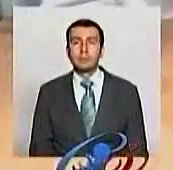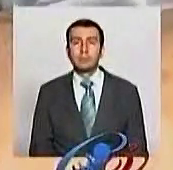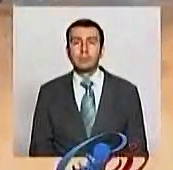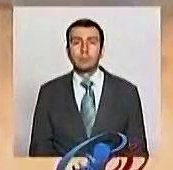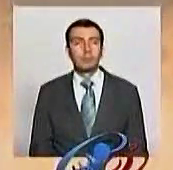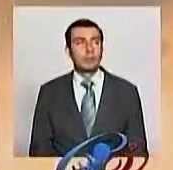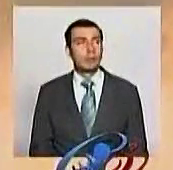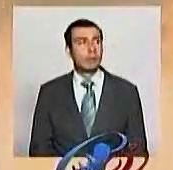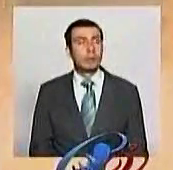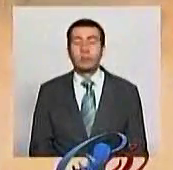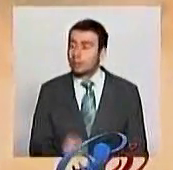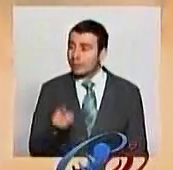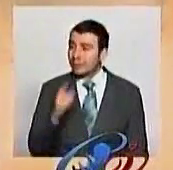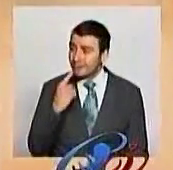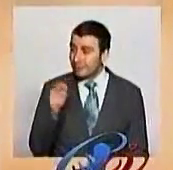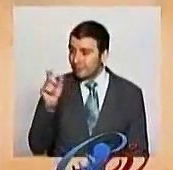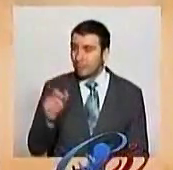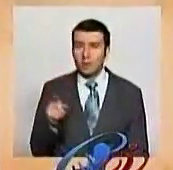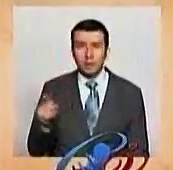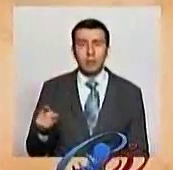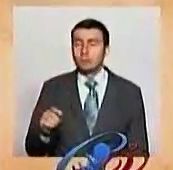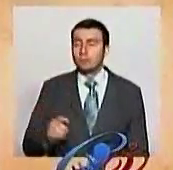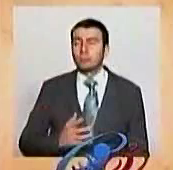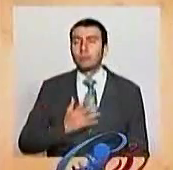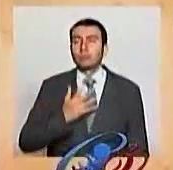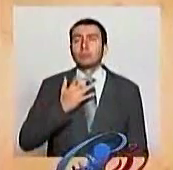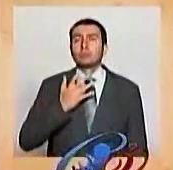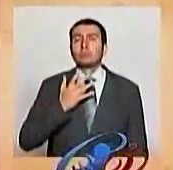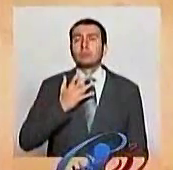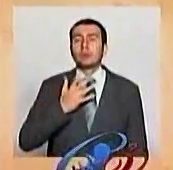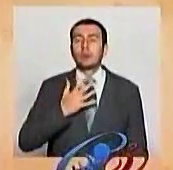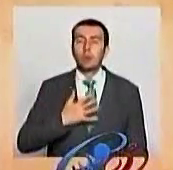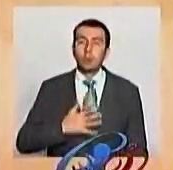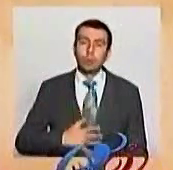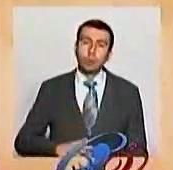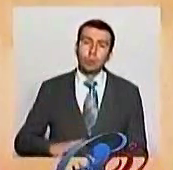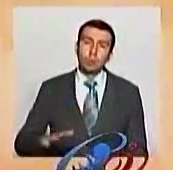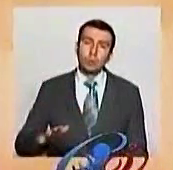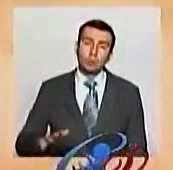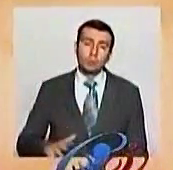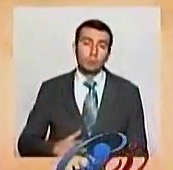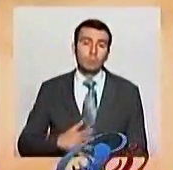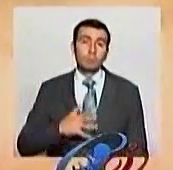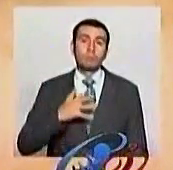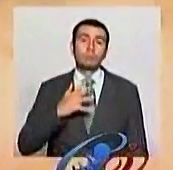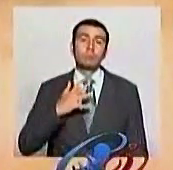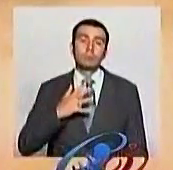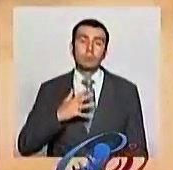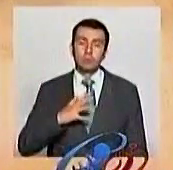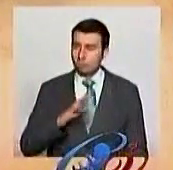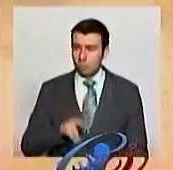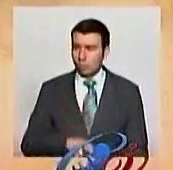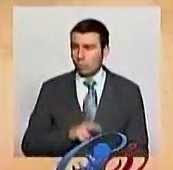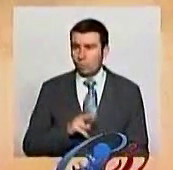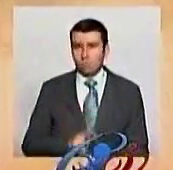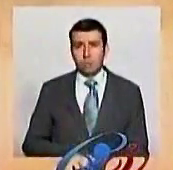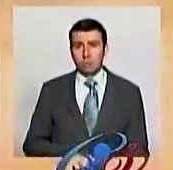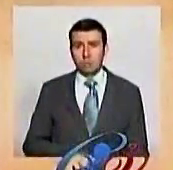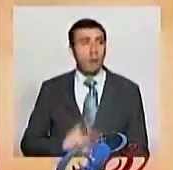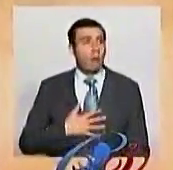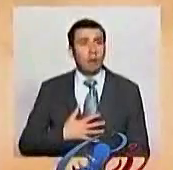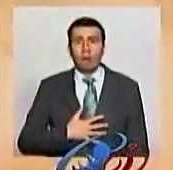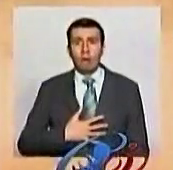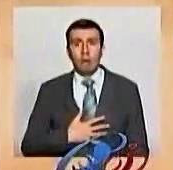Y uno le dice al paciente que respire normal, porque hay pacientes que uno les pone esto y empiezan a respirar más rápido, o el